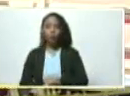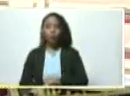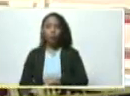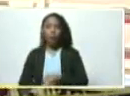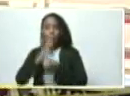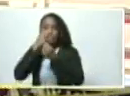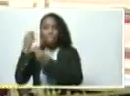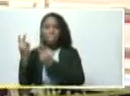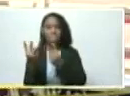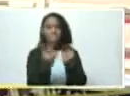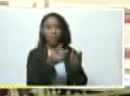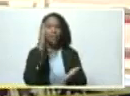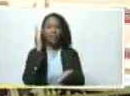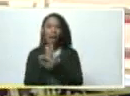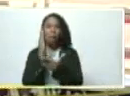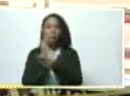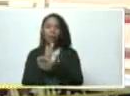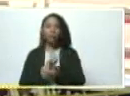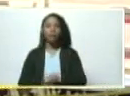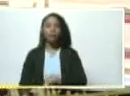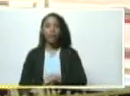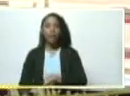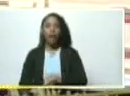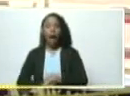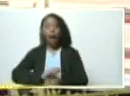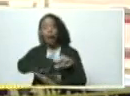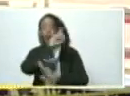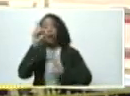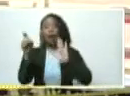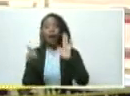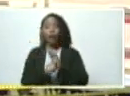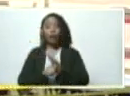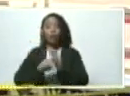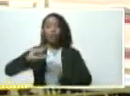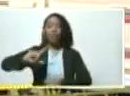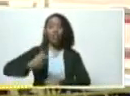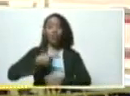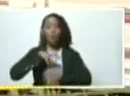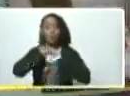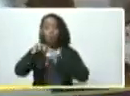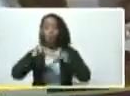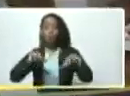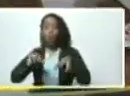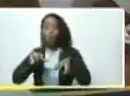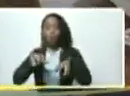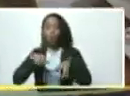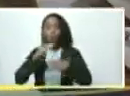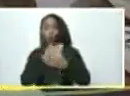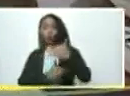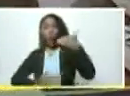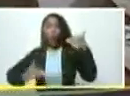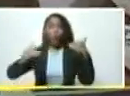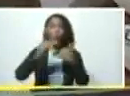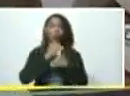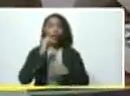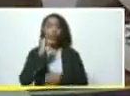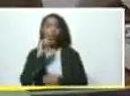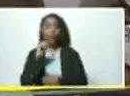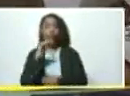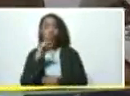Bienvenido siempre. Igualmente al general de división Menry Fernández, superintendente de